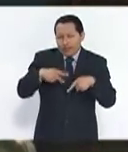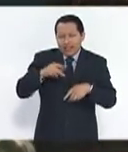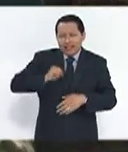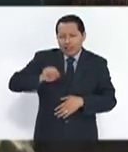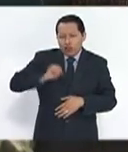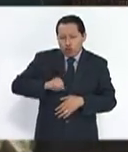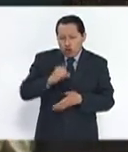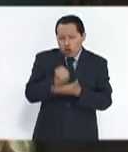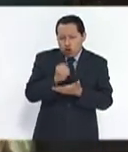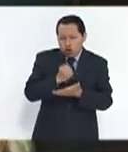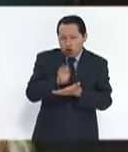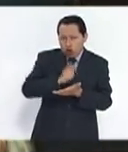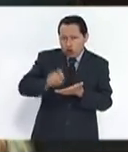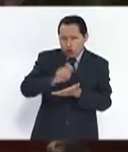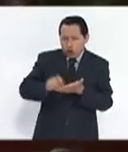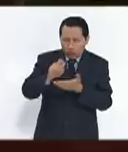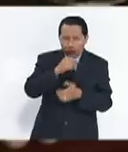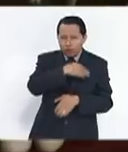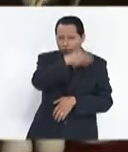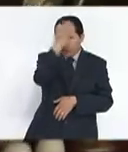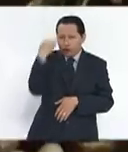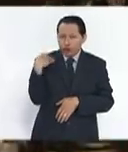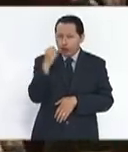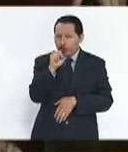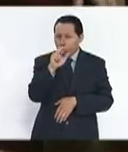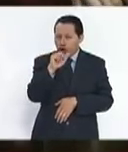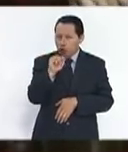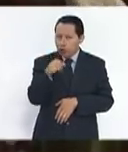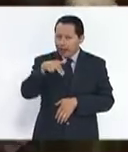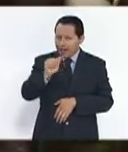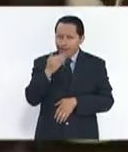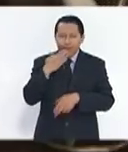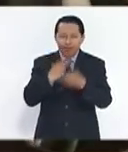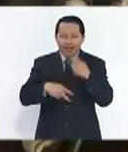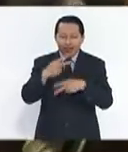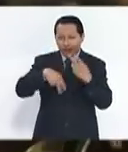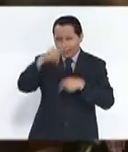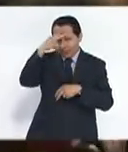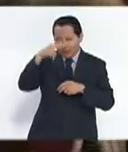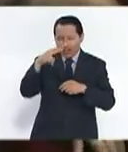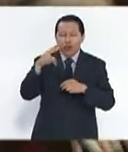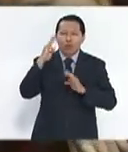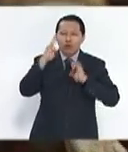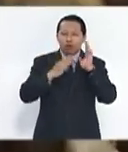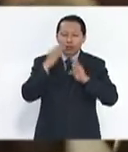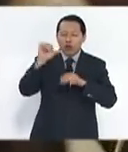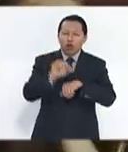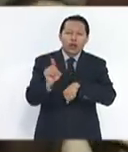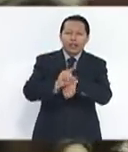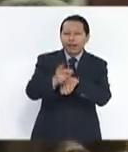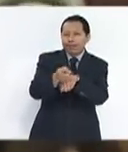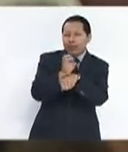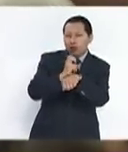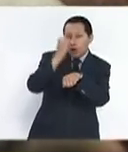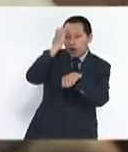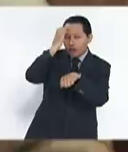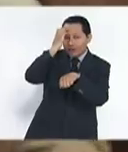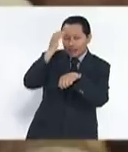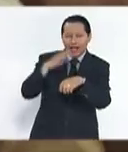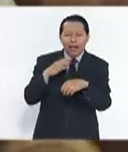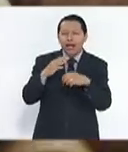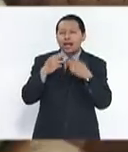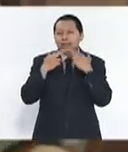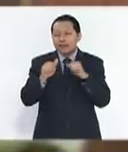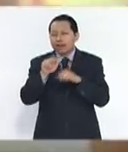letras novohispanas, Sor Juana Inés de la Cruz. Bienvenidos a México es tu museo, y hoy los invito a conocer la historia de la